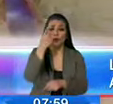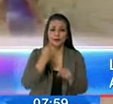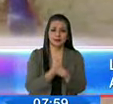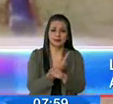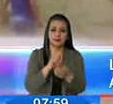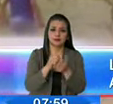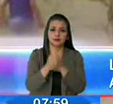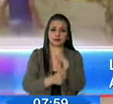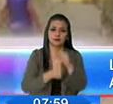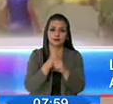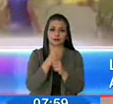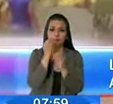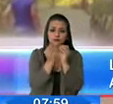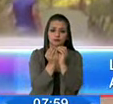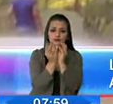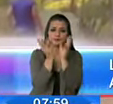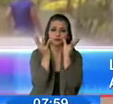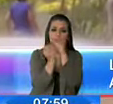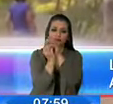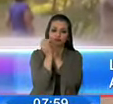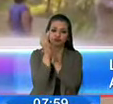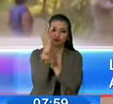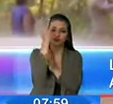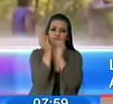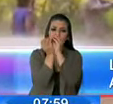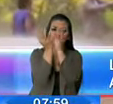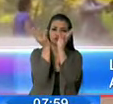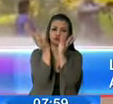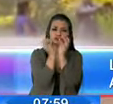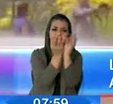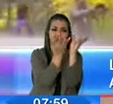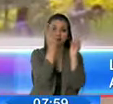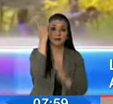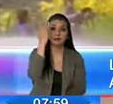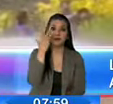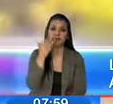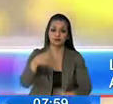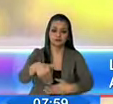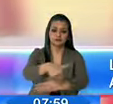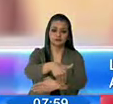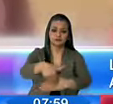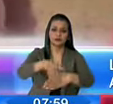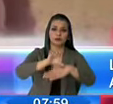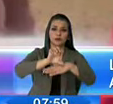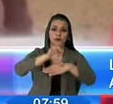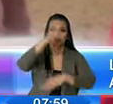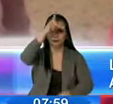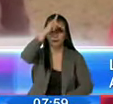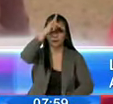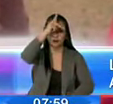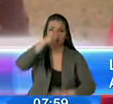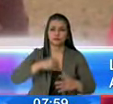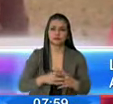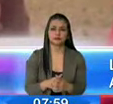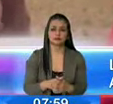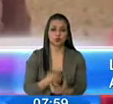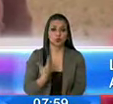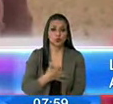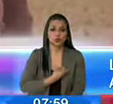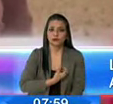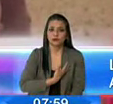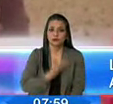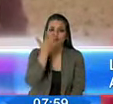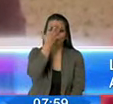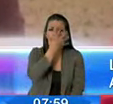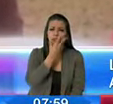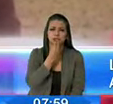llamado florecimiento de Guayacanes. Esta zona es cercana a la frontera de Ecuador con Perú. Es algo extraordinario, es algo que no